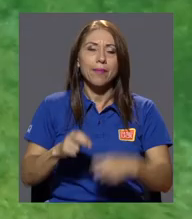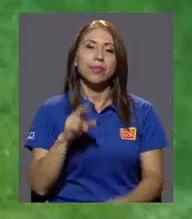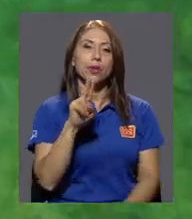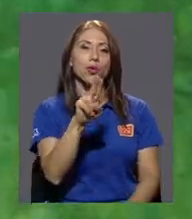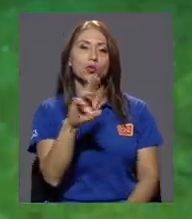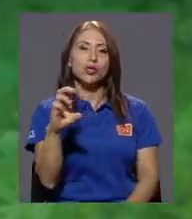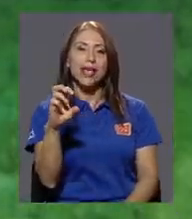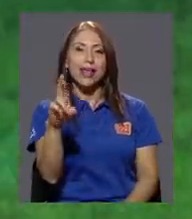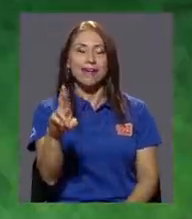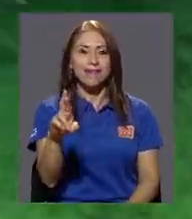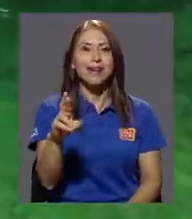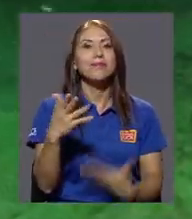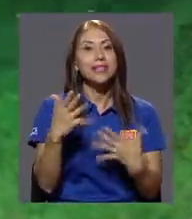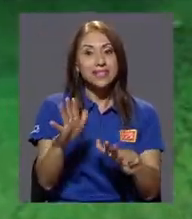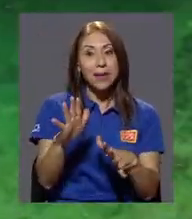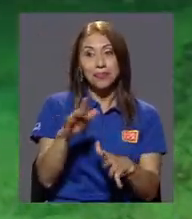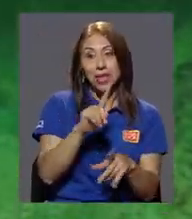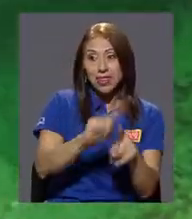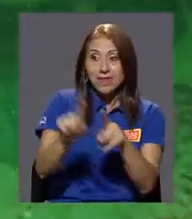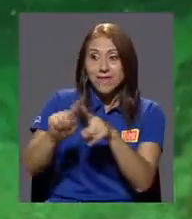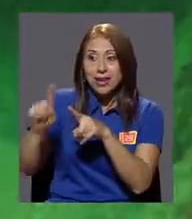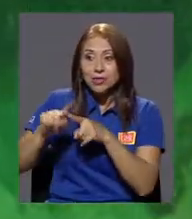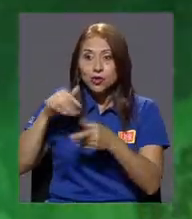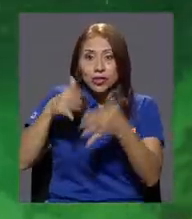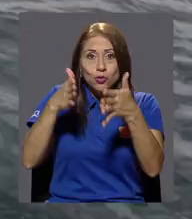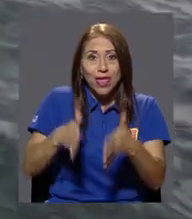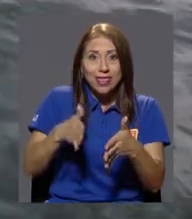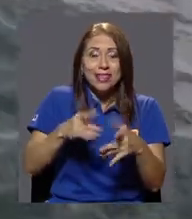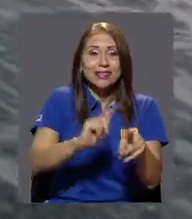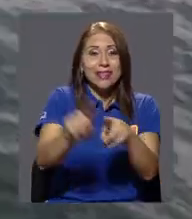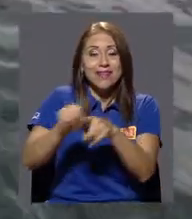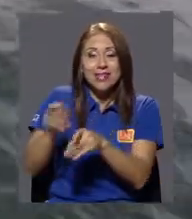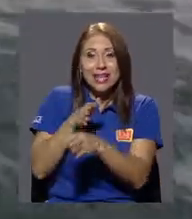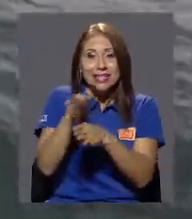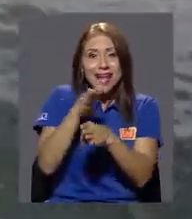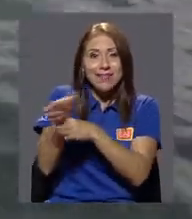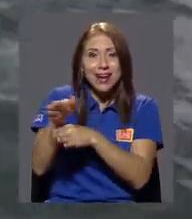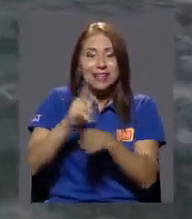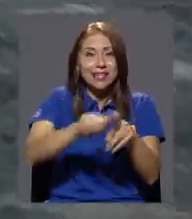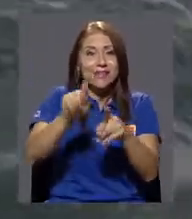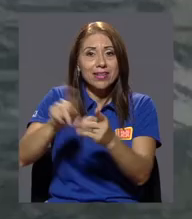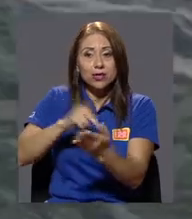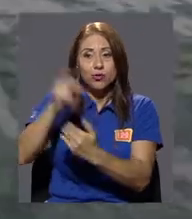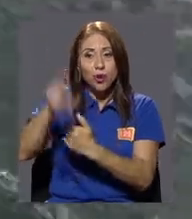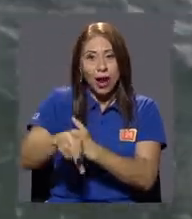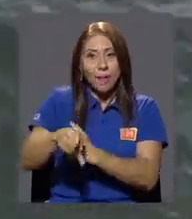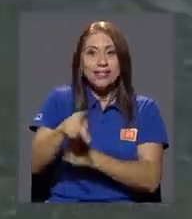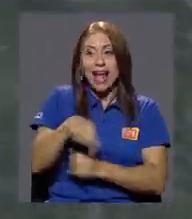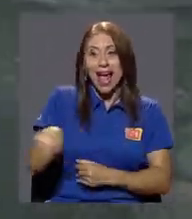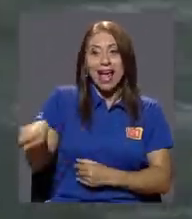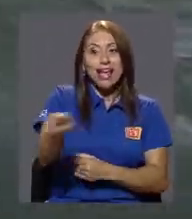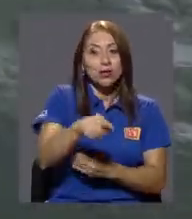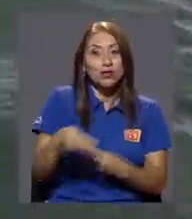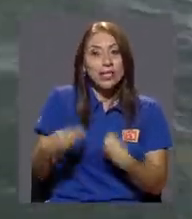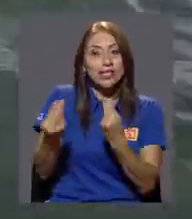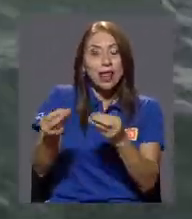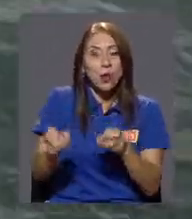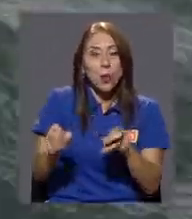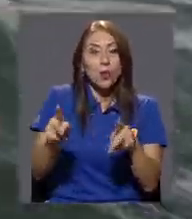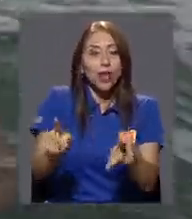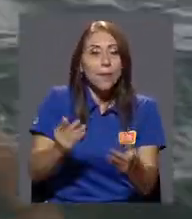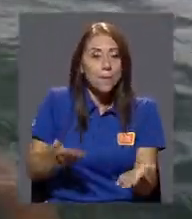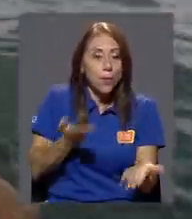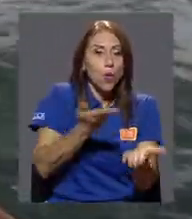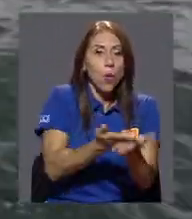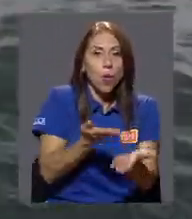UCR ha facilitado a estudiantes de diversas carreras y programas institucionales la oportunidad de proponer y colaborar en